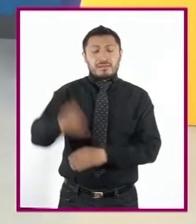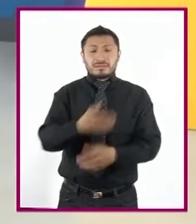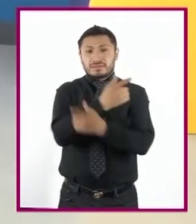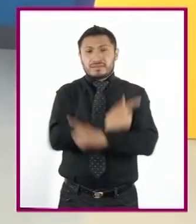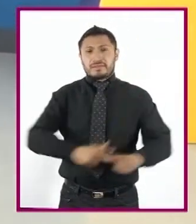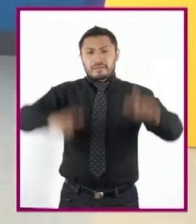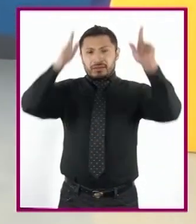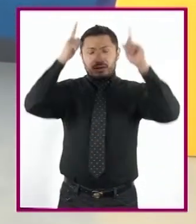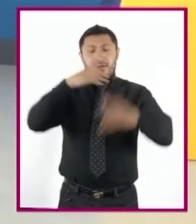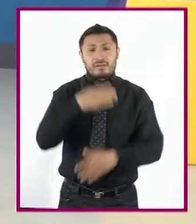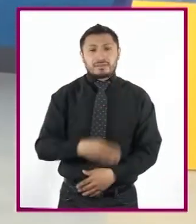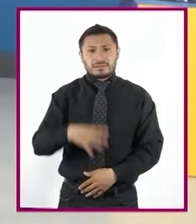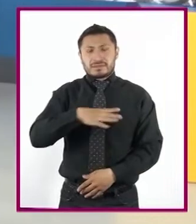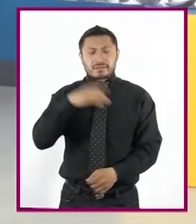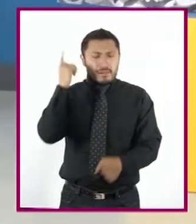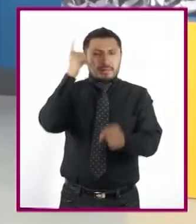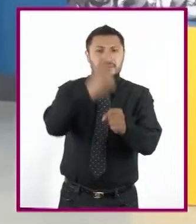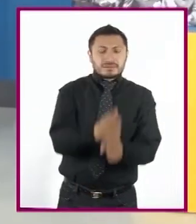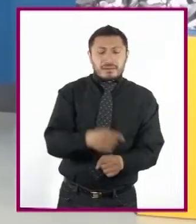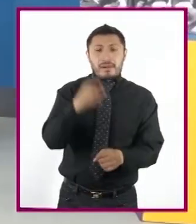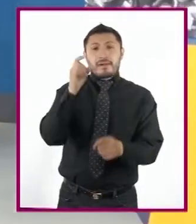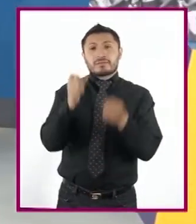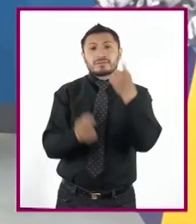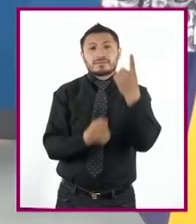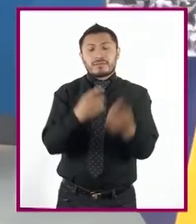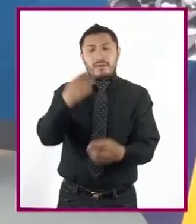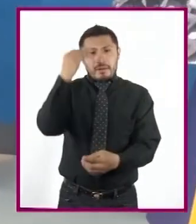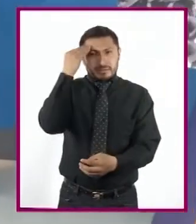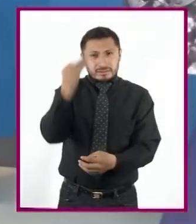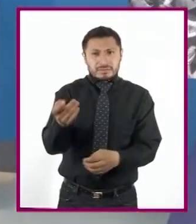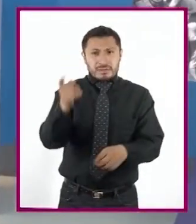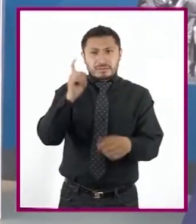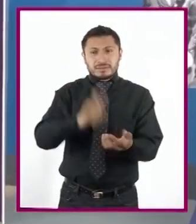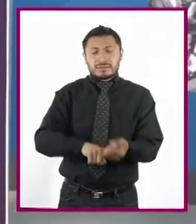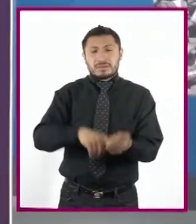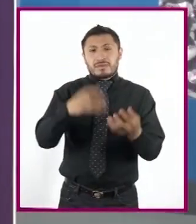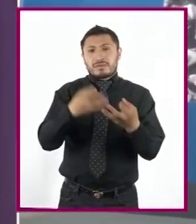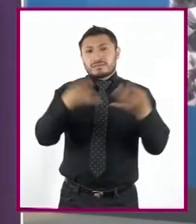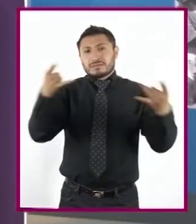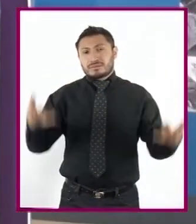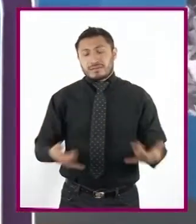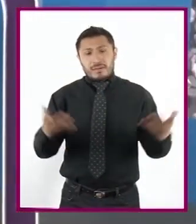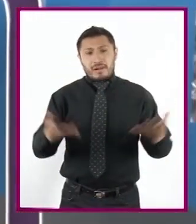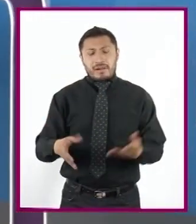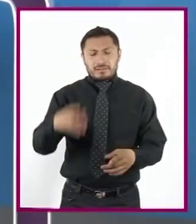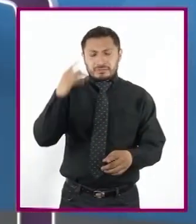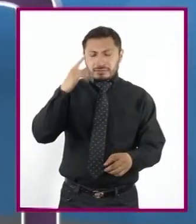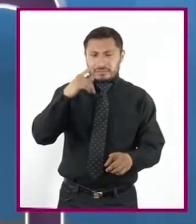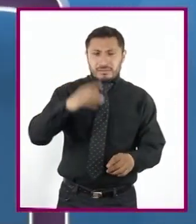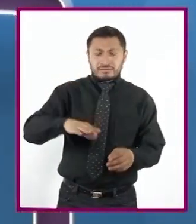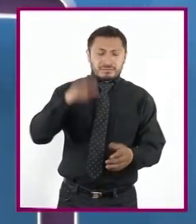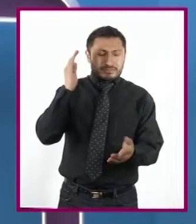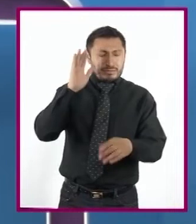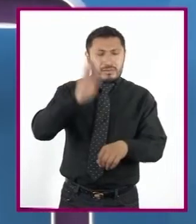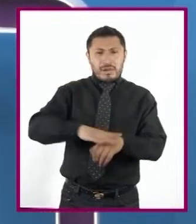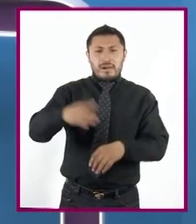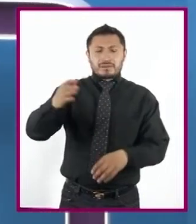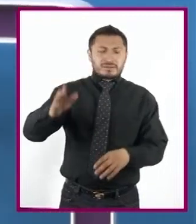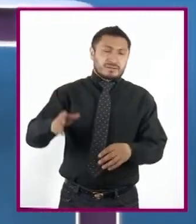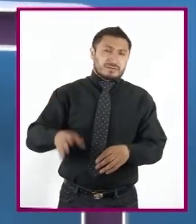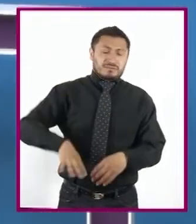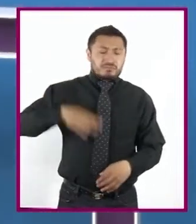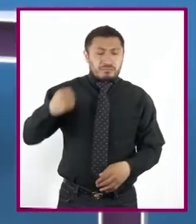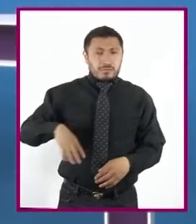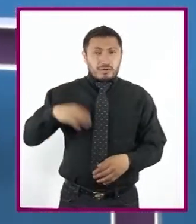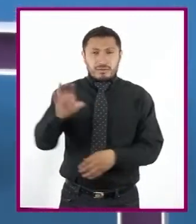ven precisados en determinados momentos históricos a realizar los mayores sacrificios. Nuestra querida patria ha